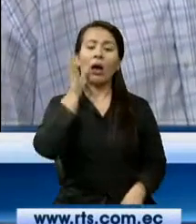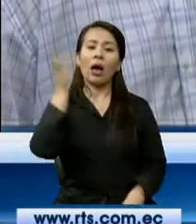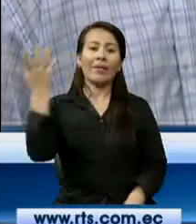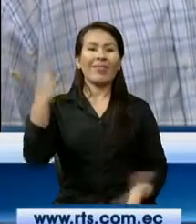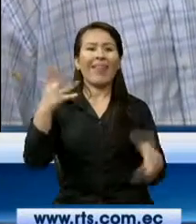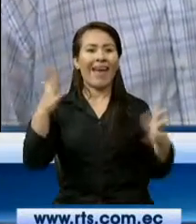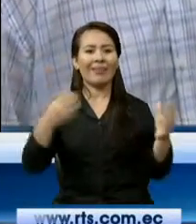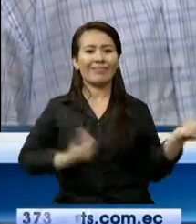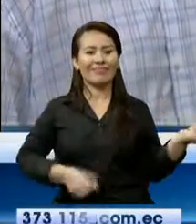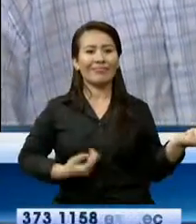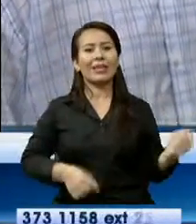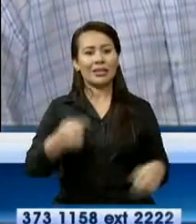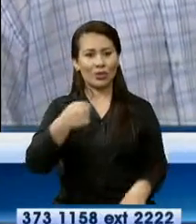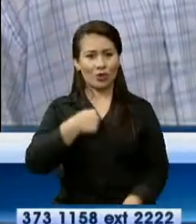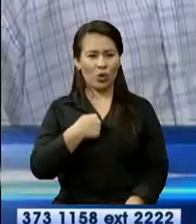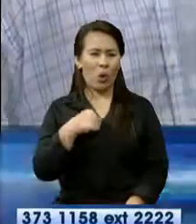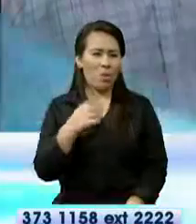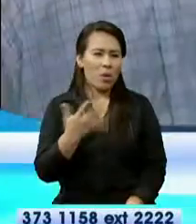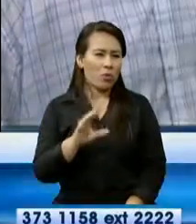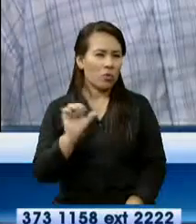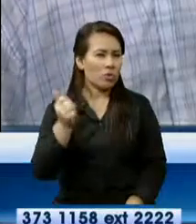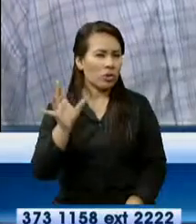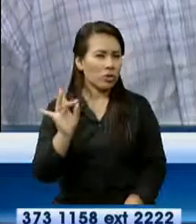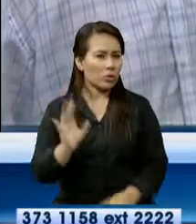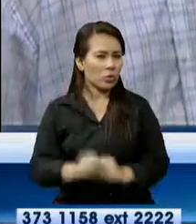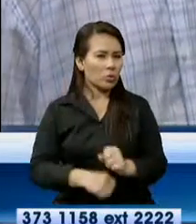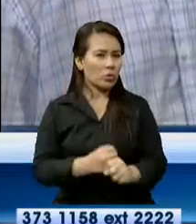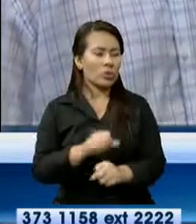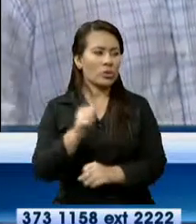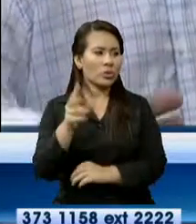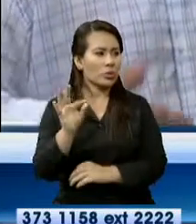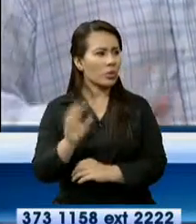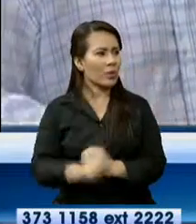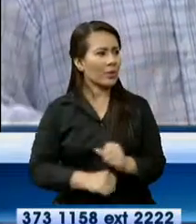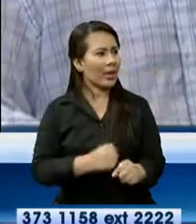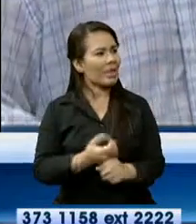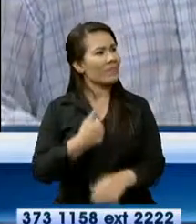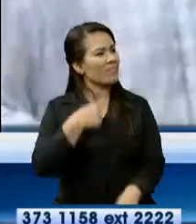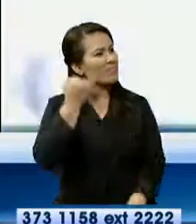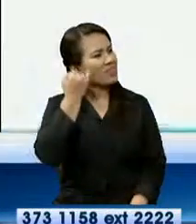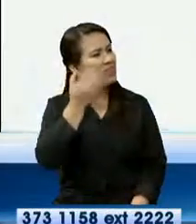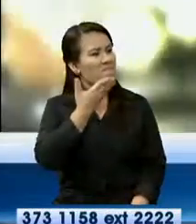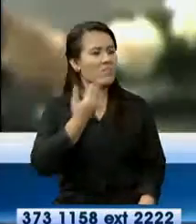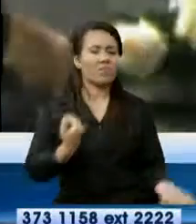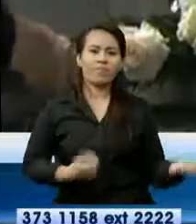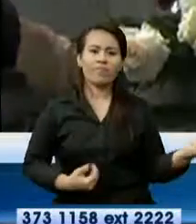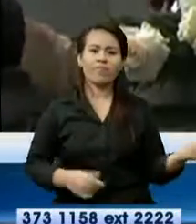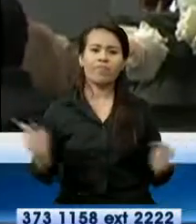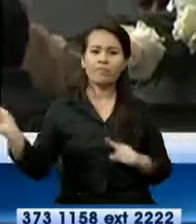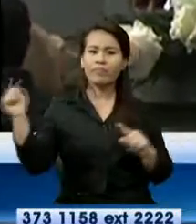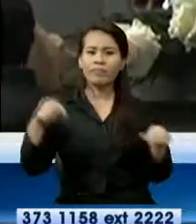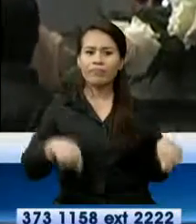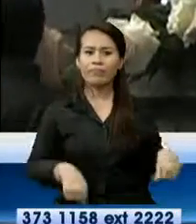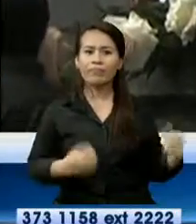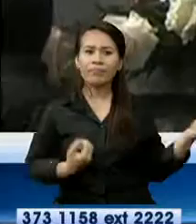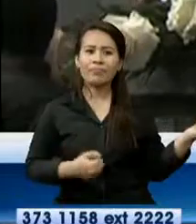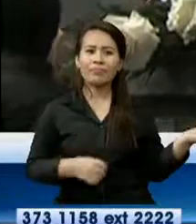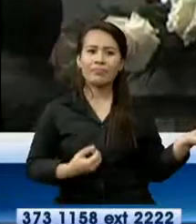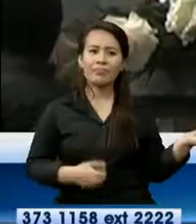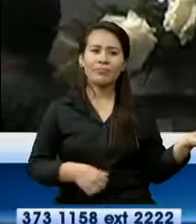música. Entonces yo tenía más o menos unos 18, 19 años, y de nota me dio por traer una guitarra.